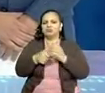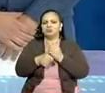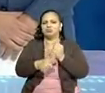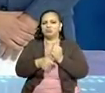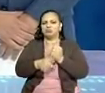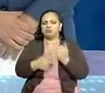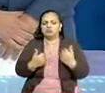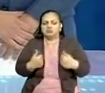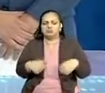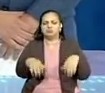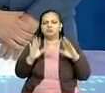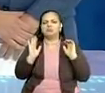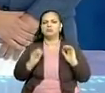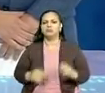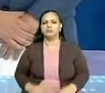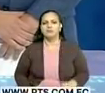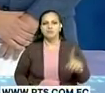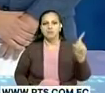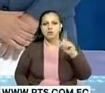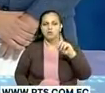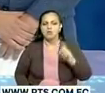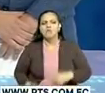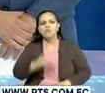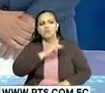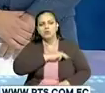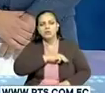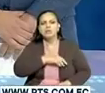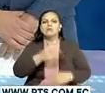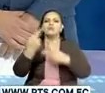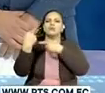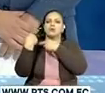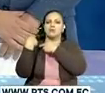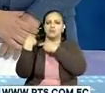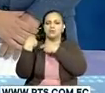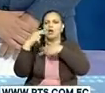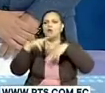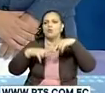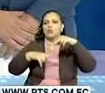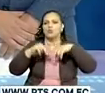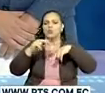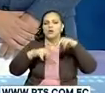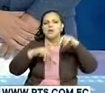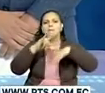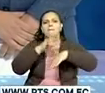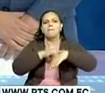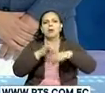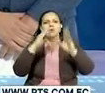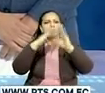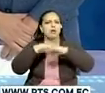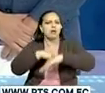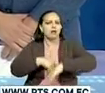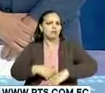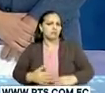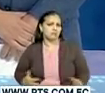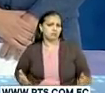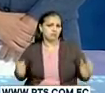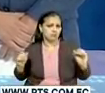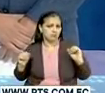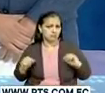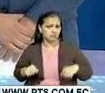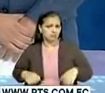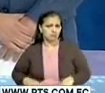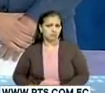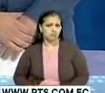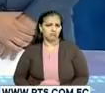concluyo, a ver si construyen servicios higiénicos públicos en algún lugar. Sí, ya vamos a trabajar, correcto. ¿Sabe por